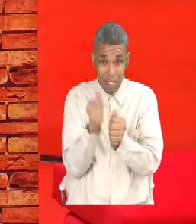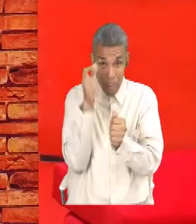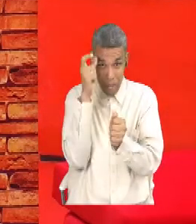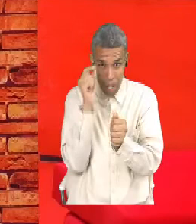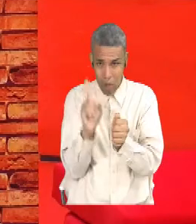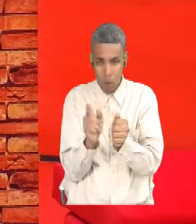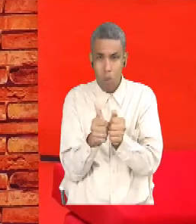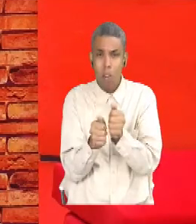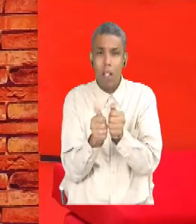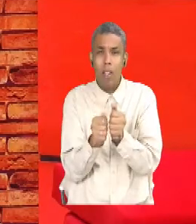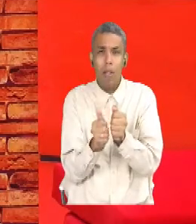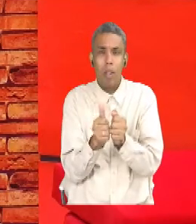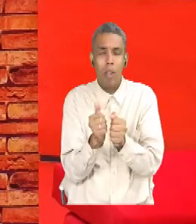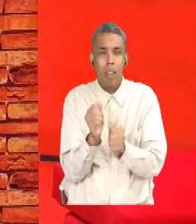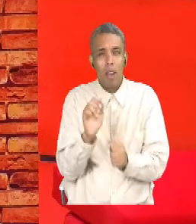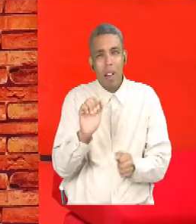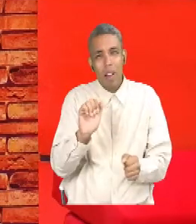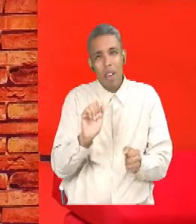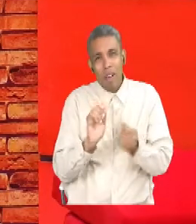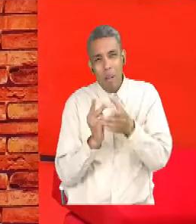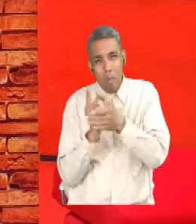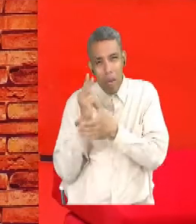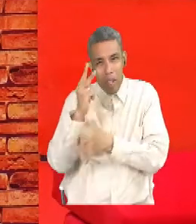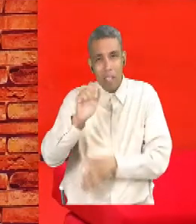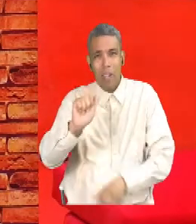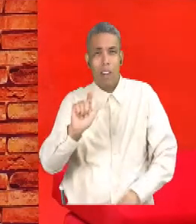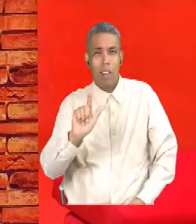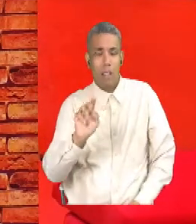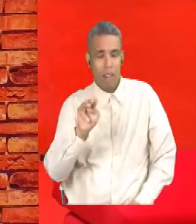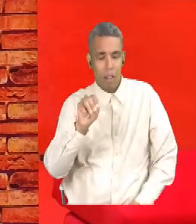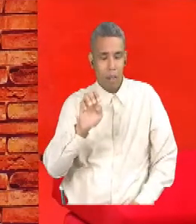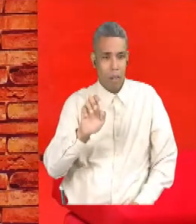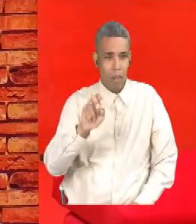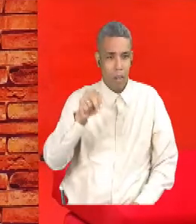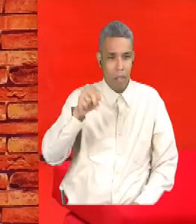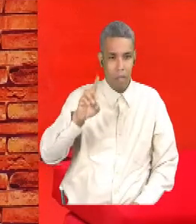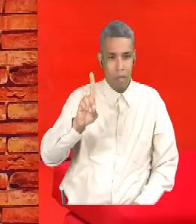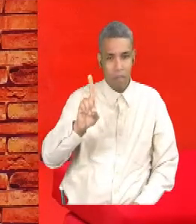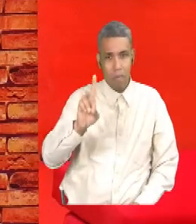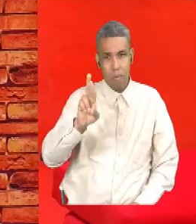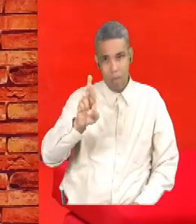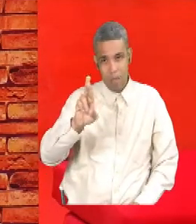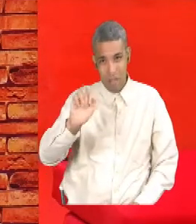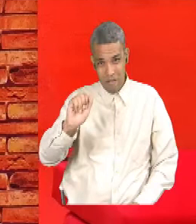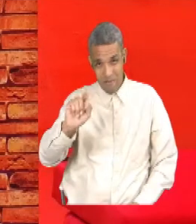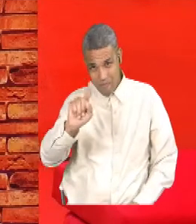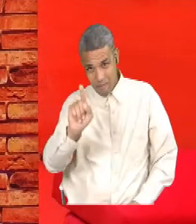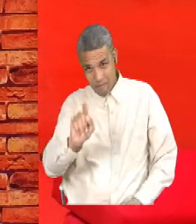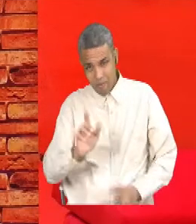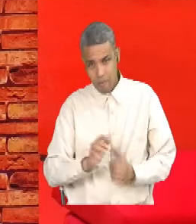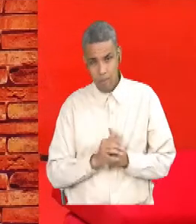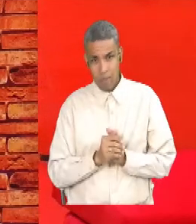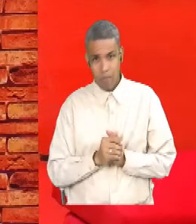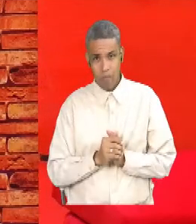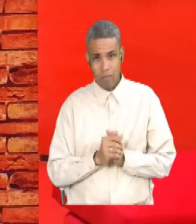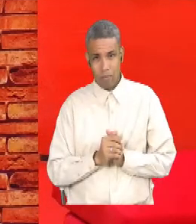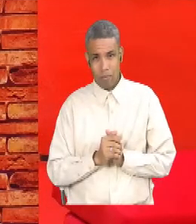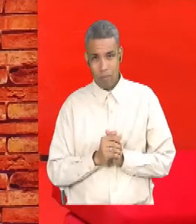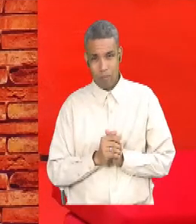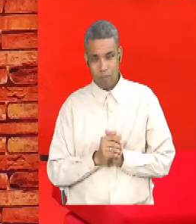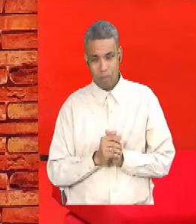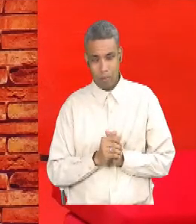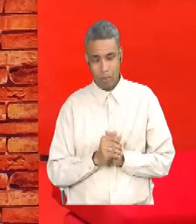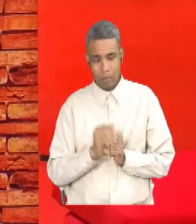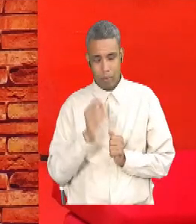Aquí vamos a preparar para tres personas, entonces por eso le agregué bastante. Voy a utilizar tres gotas de